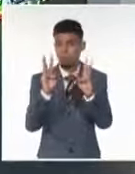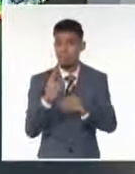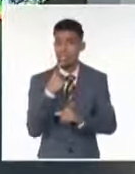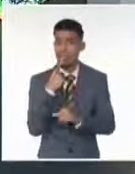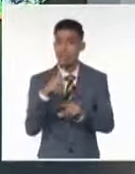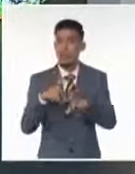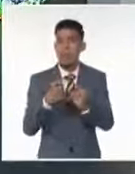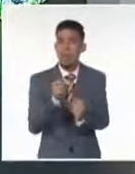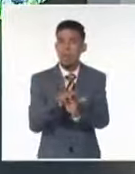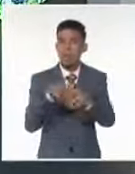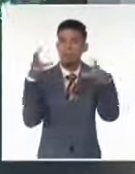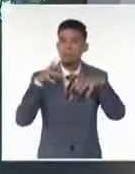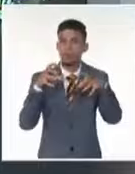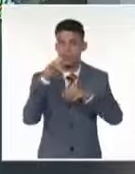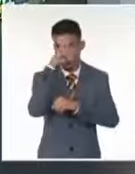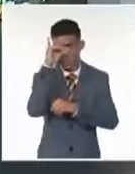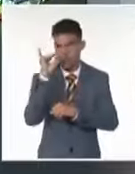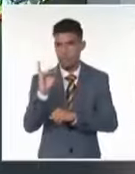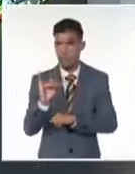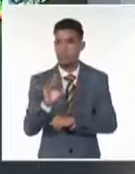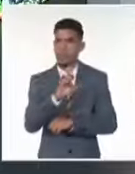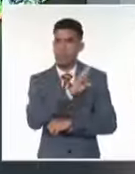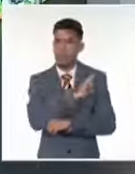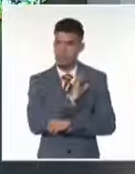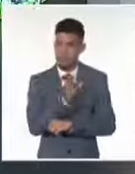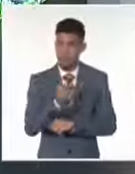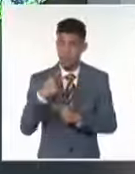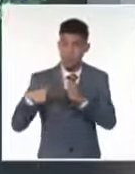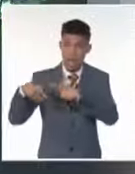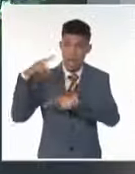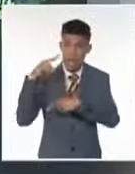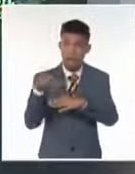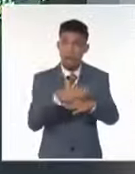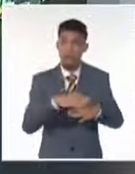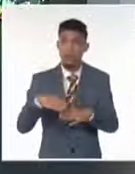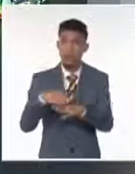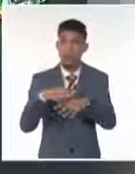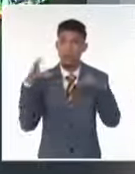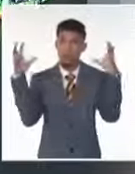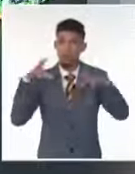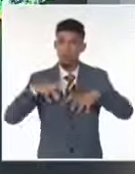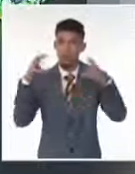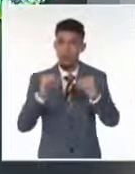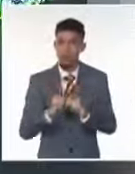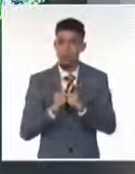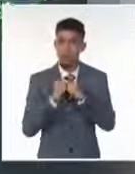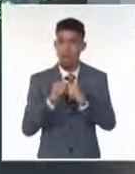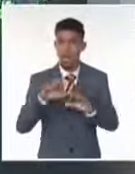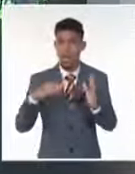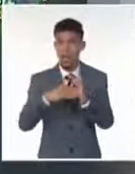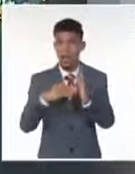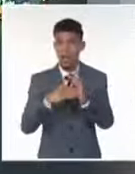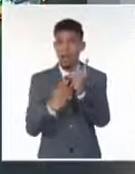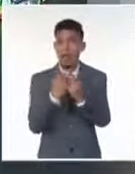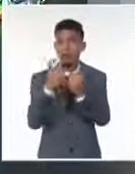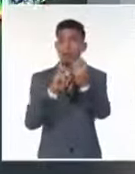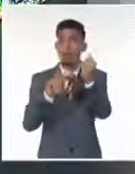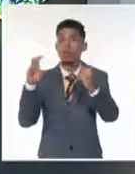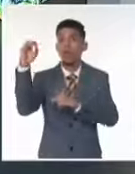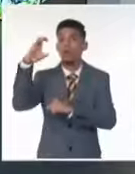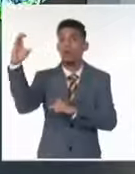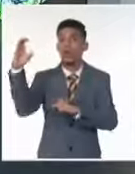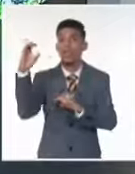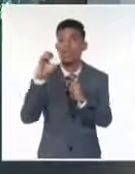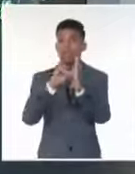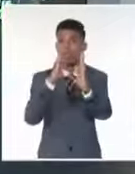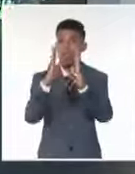llover en gran parte del país. Ayer tuvimos varias tormentas locales severas y ya esta tarde se han reportado en provincias del occidente, el centro principalmente,